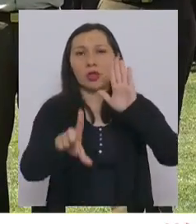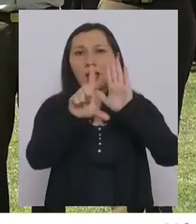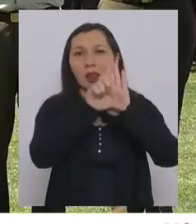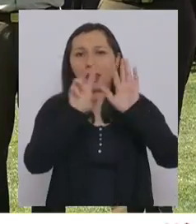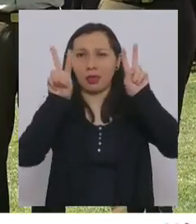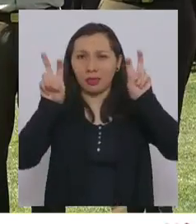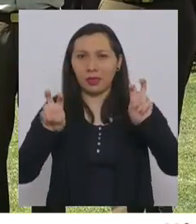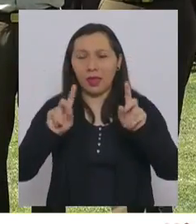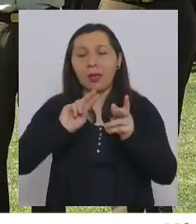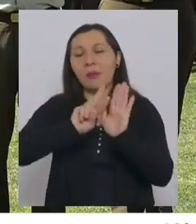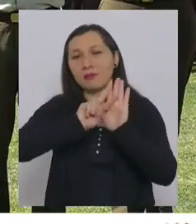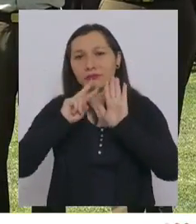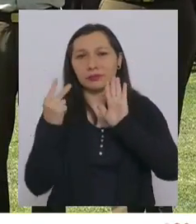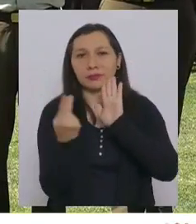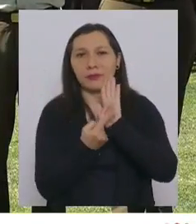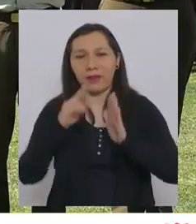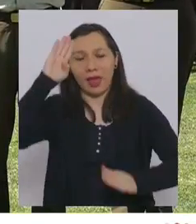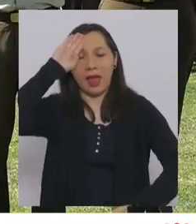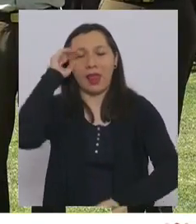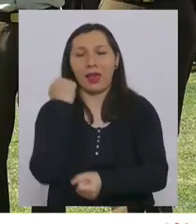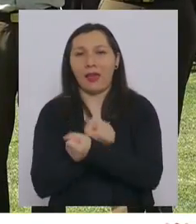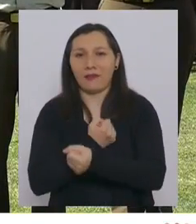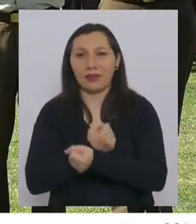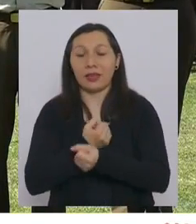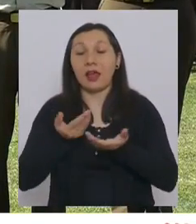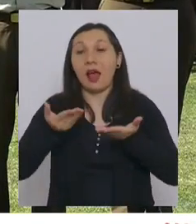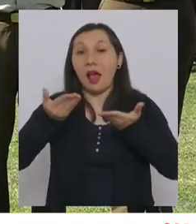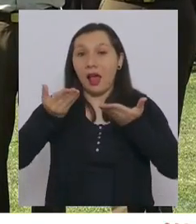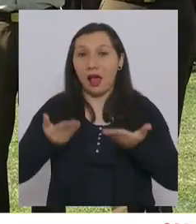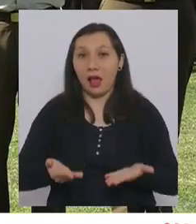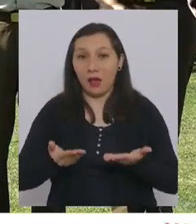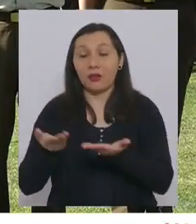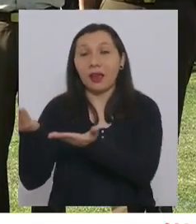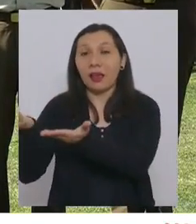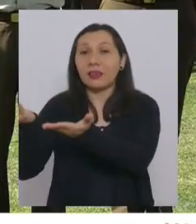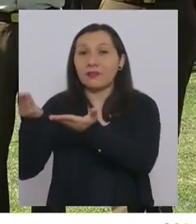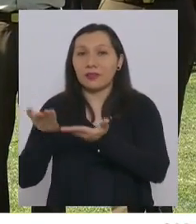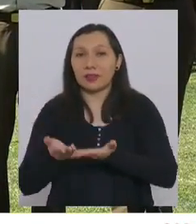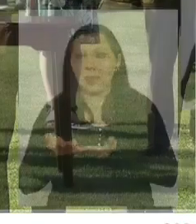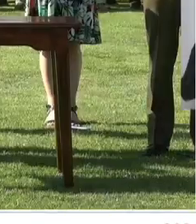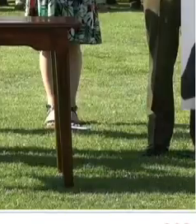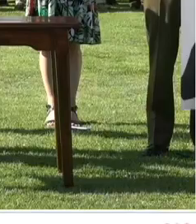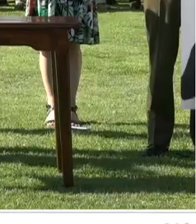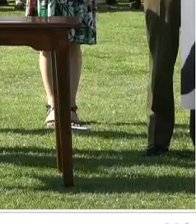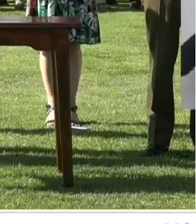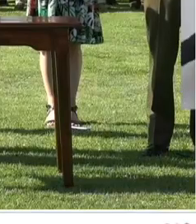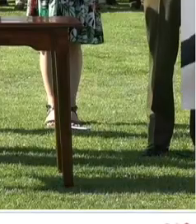aquí en adelante como parte de los desafíos actuales y futuros. Andrea Pino